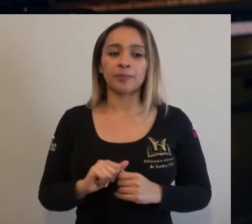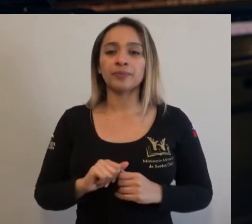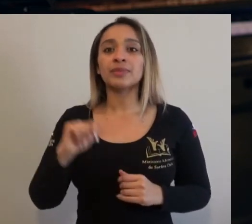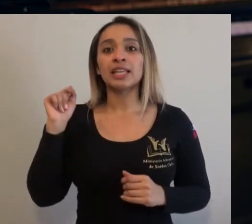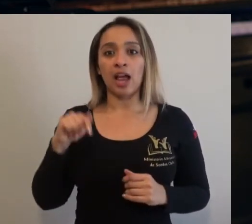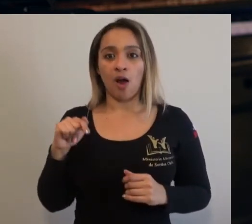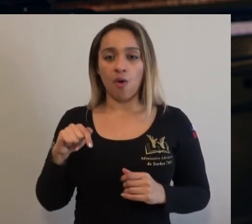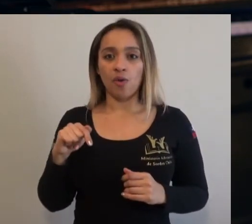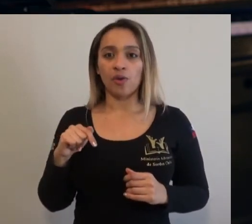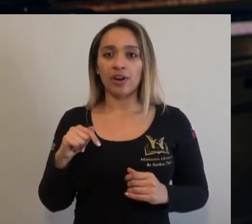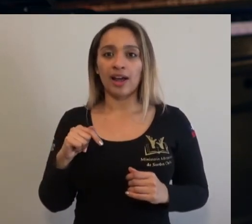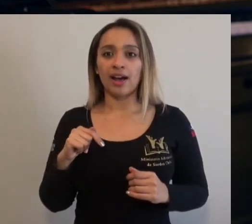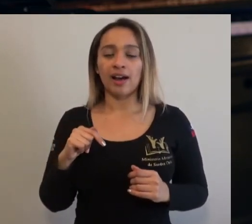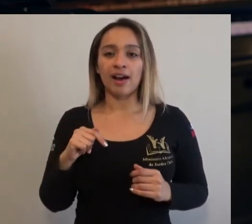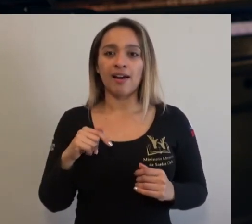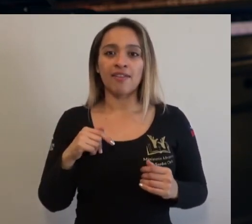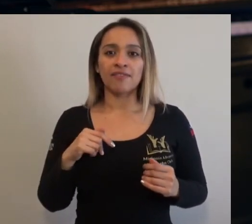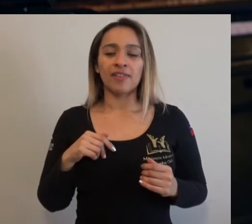estar hablando sobre